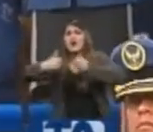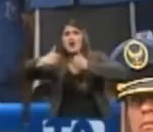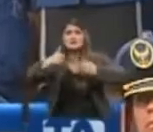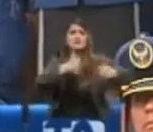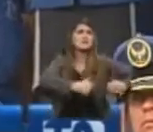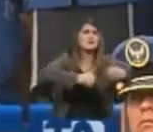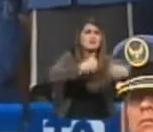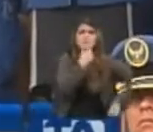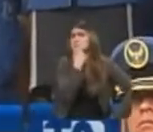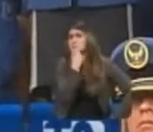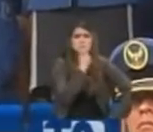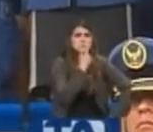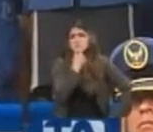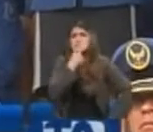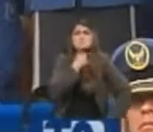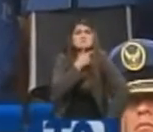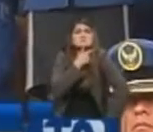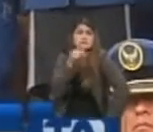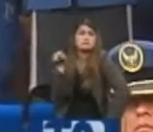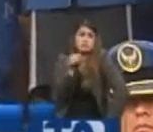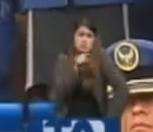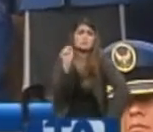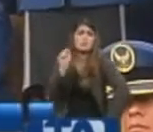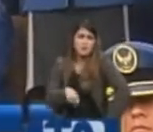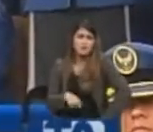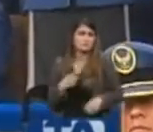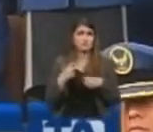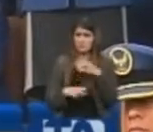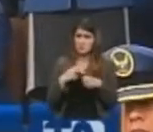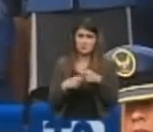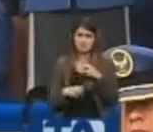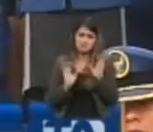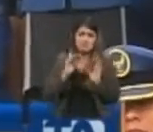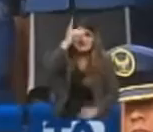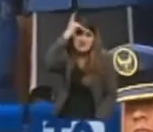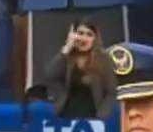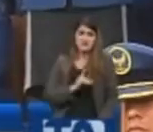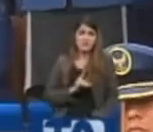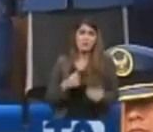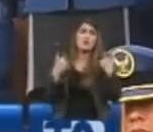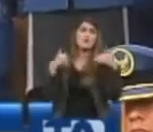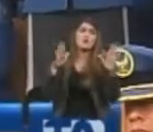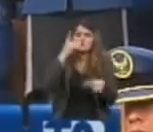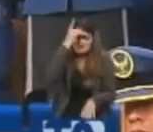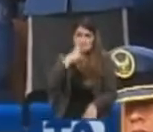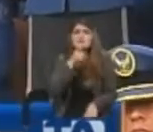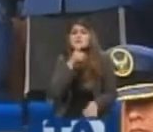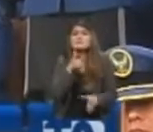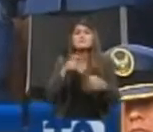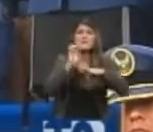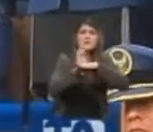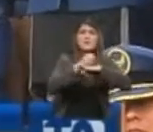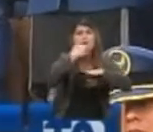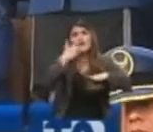gobierno. Ustedes, igual que todos los ciudadanos, tienen el poder de decisión sobre qué le conviene a la